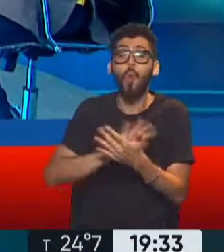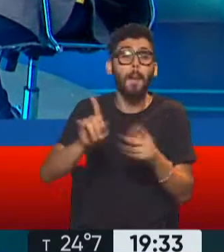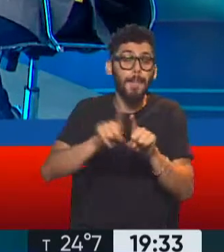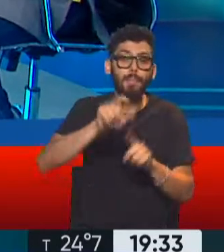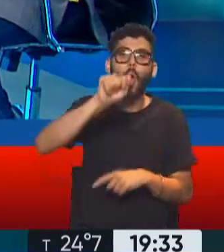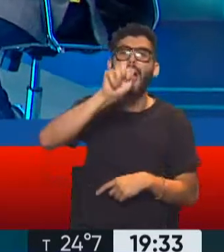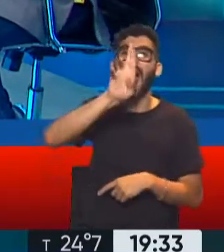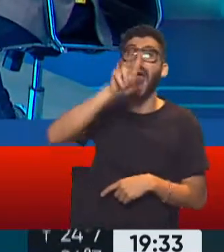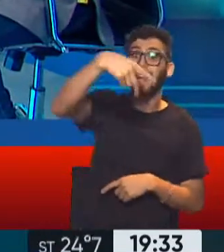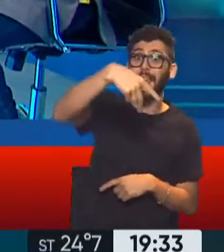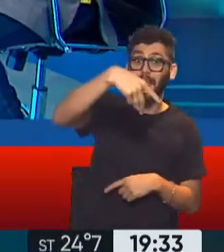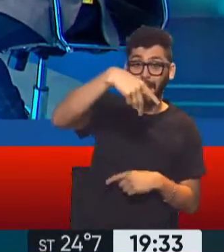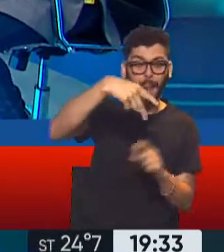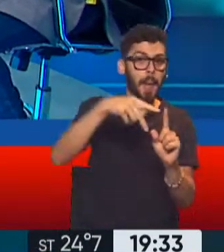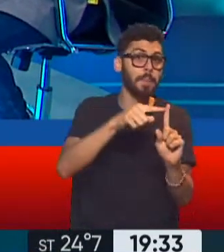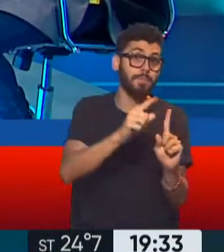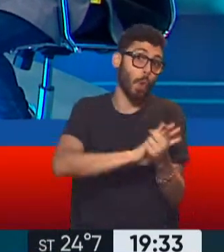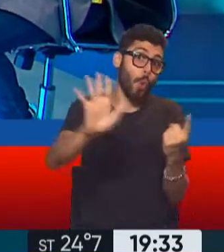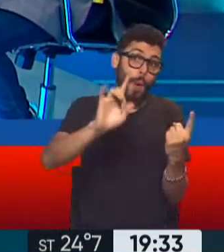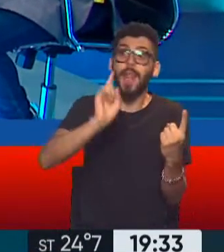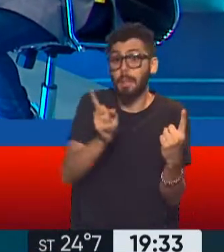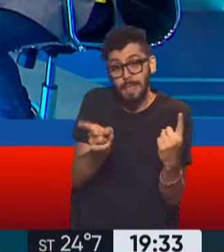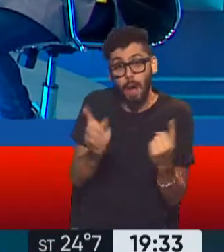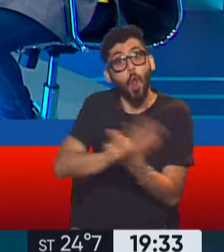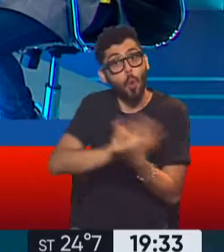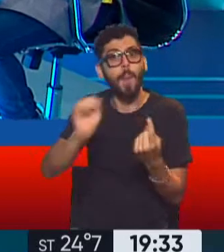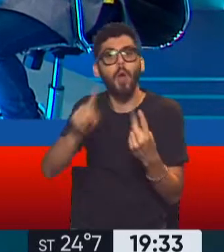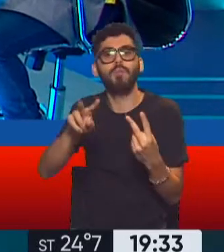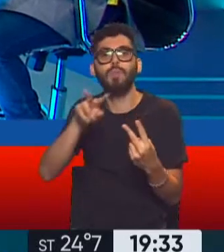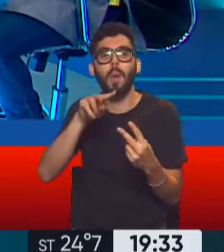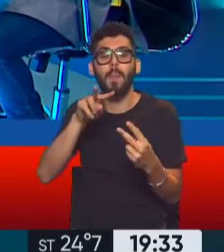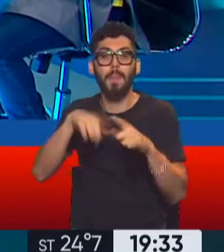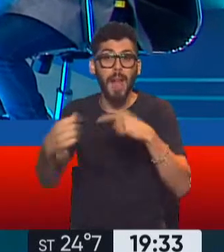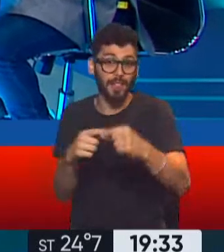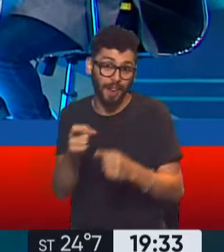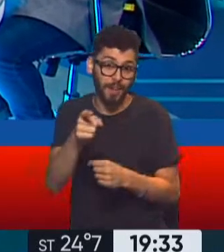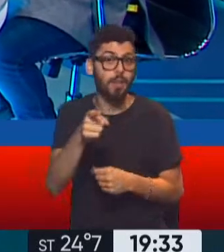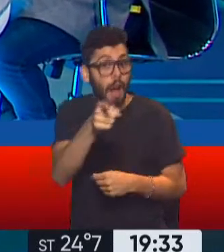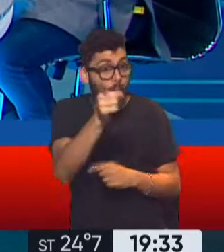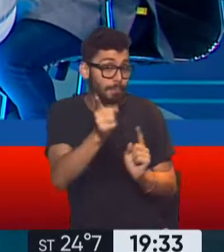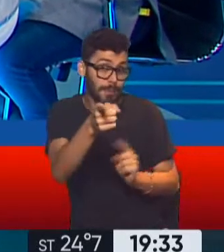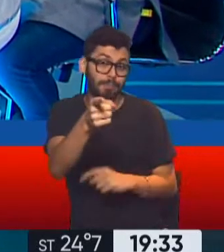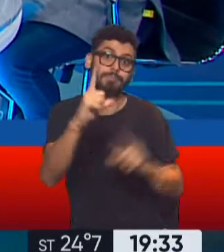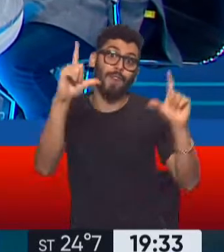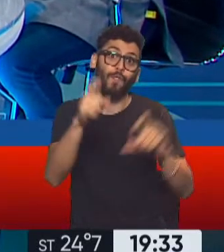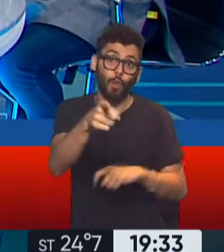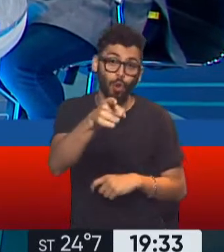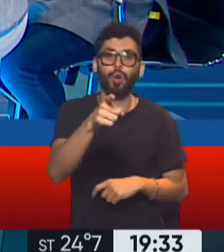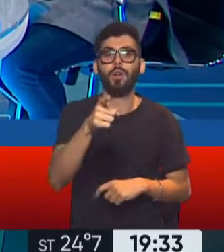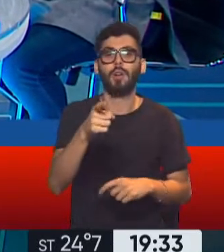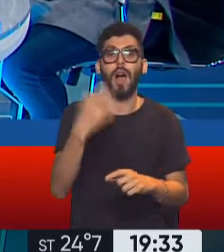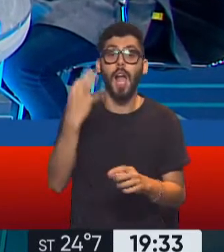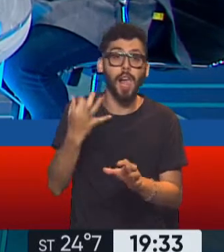mensajero. Totalmente. Pero esta es vegetal, ahí tienen la foto de la plantita. La plantita, de la que hablábamos hoy. Y ahí le están